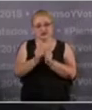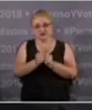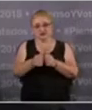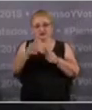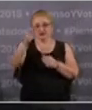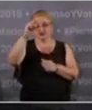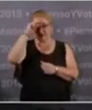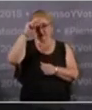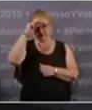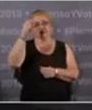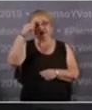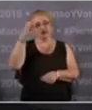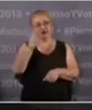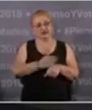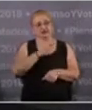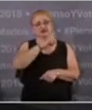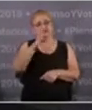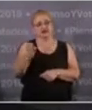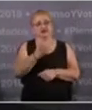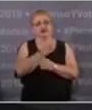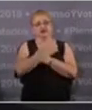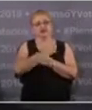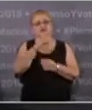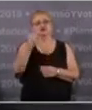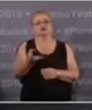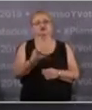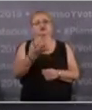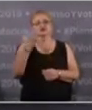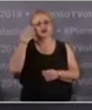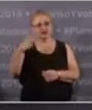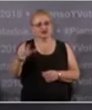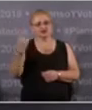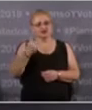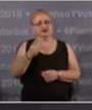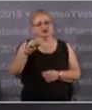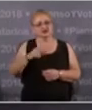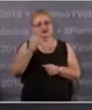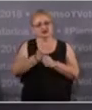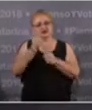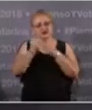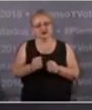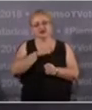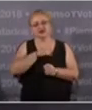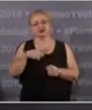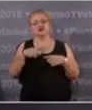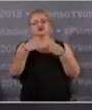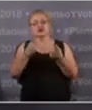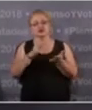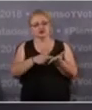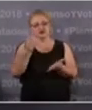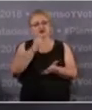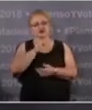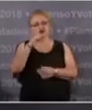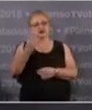para castigar y para recuperar los daños que son resultados de los temas de la inseguridad. Debemos devolverle a las ciudadanas y a